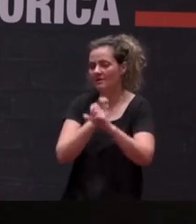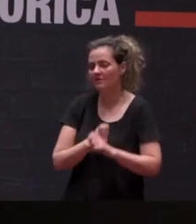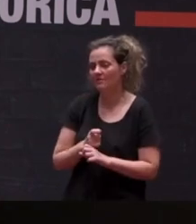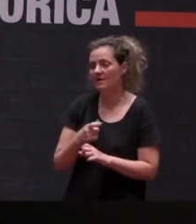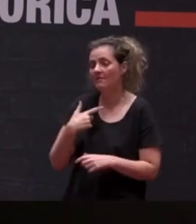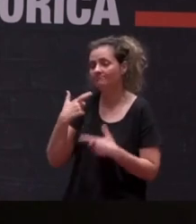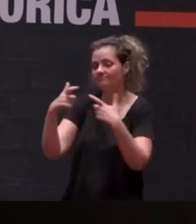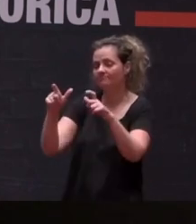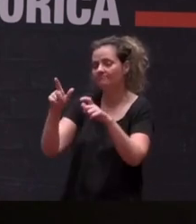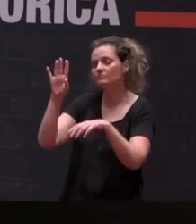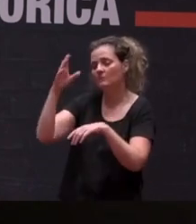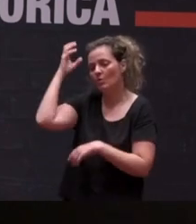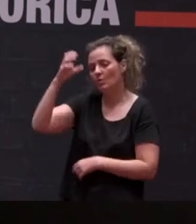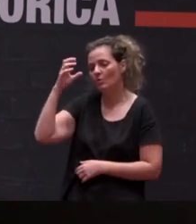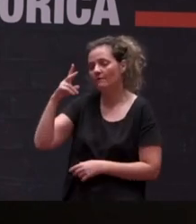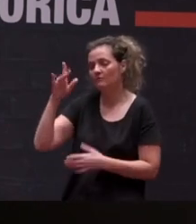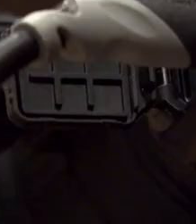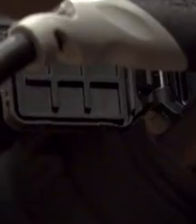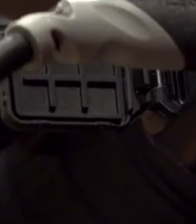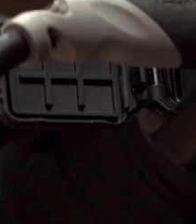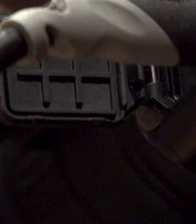da Coruña, foi asasinado.